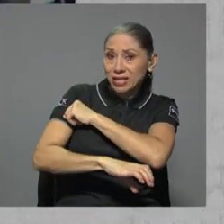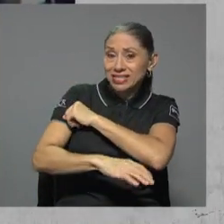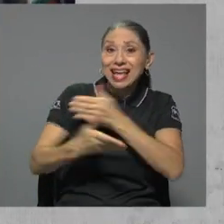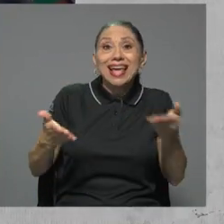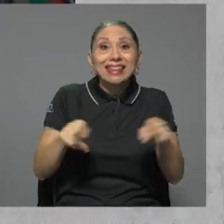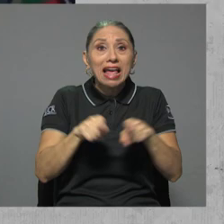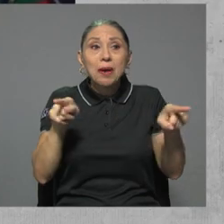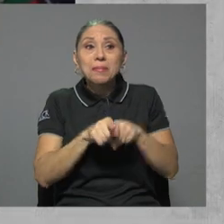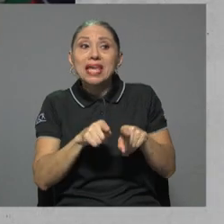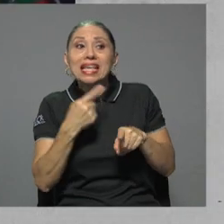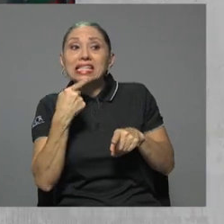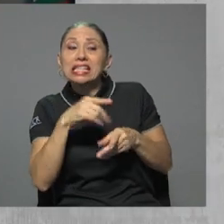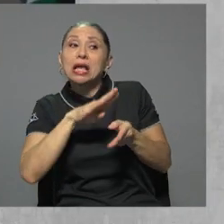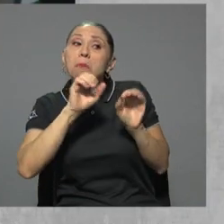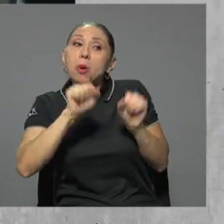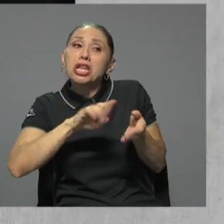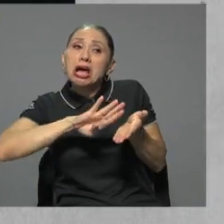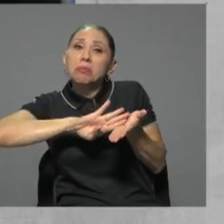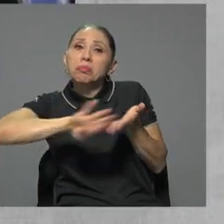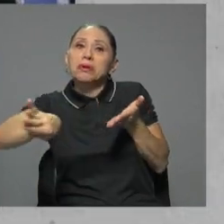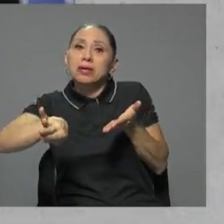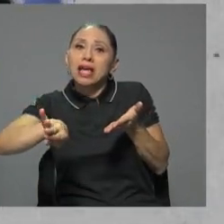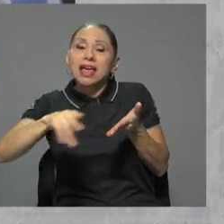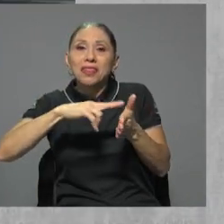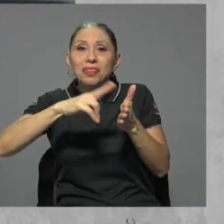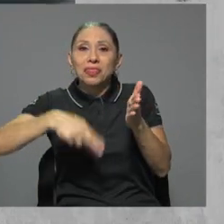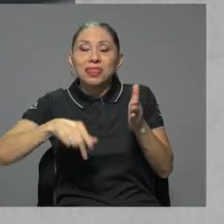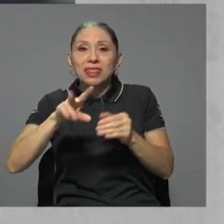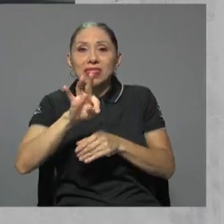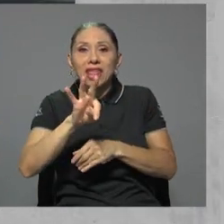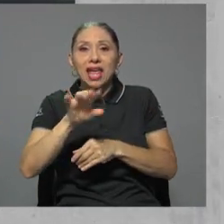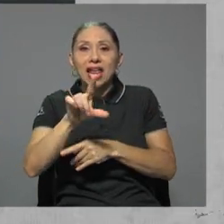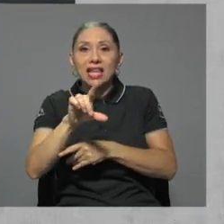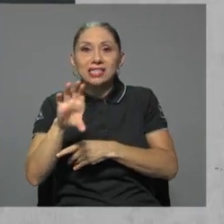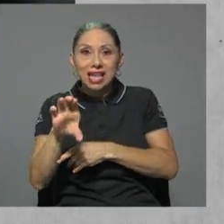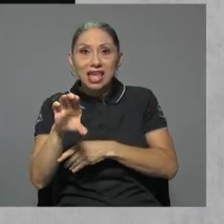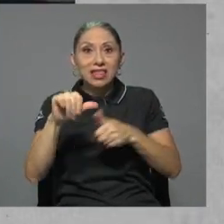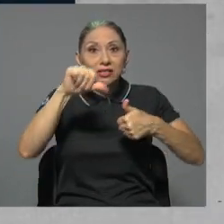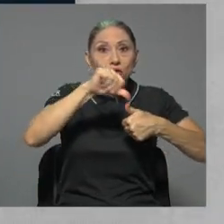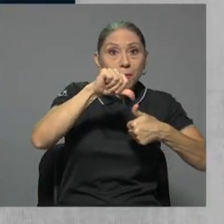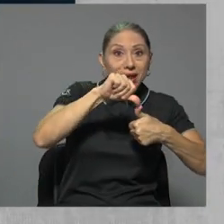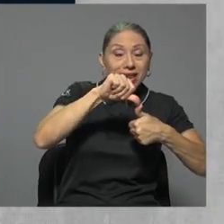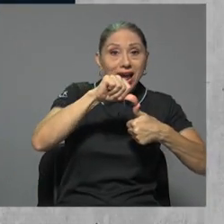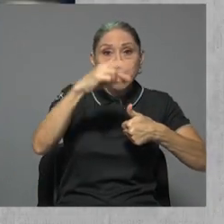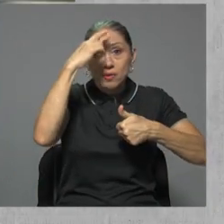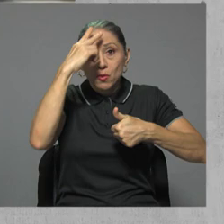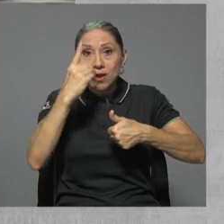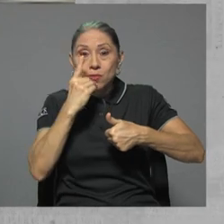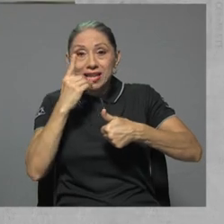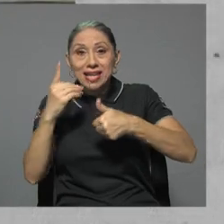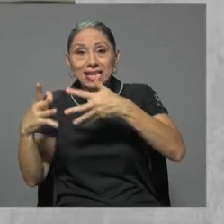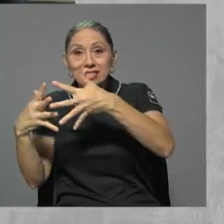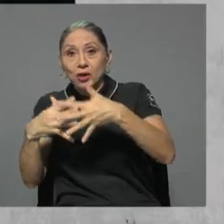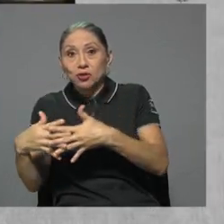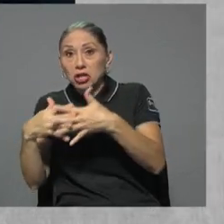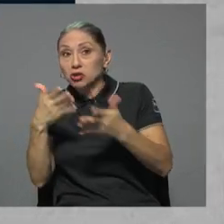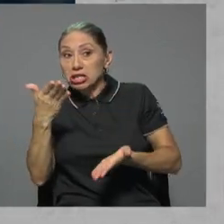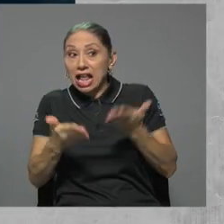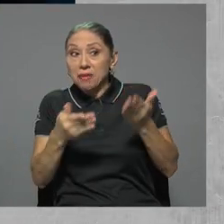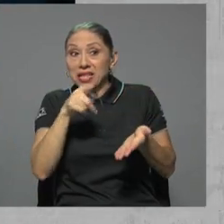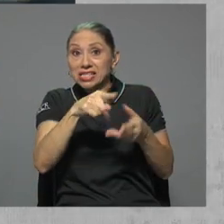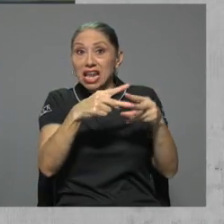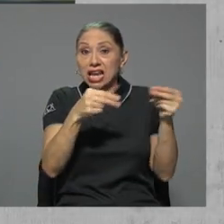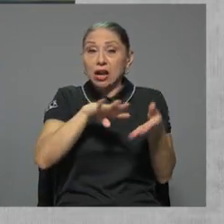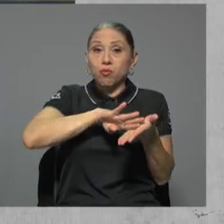amenaza de ser expulsado del tratado de libre comercio entre centroamérica república dominicana y estados unidos podría generar pues según se ha planteado un aumento de